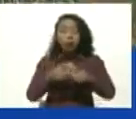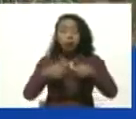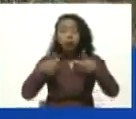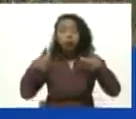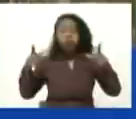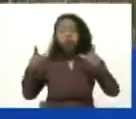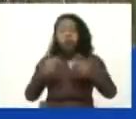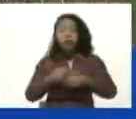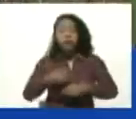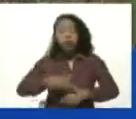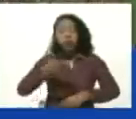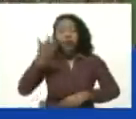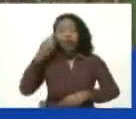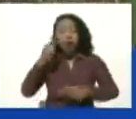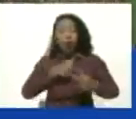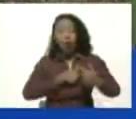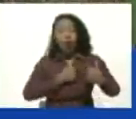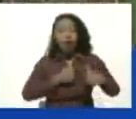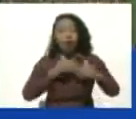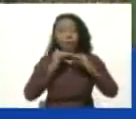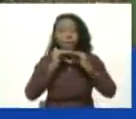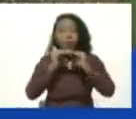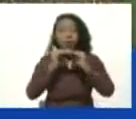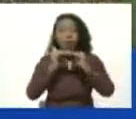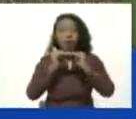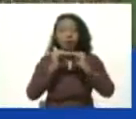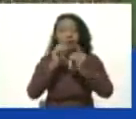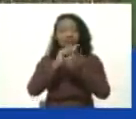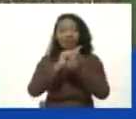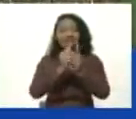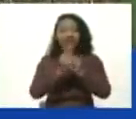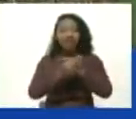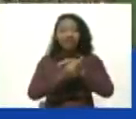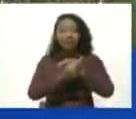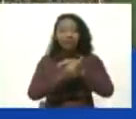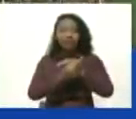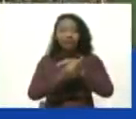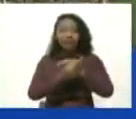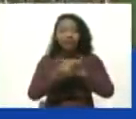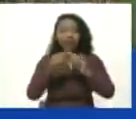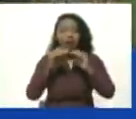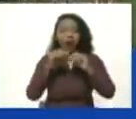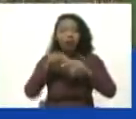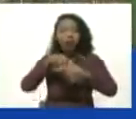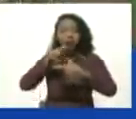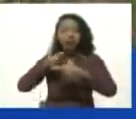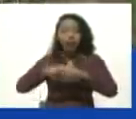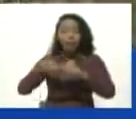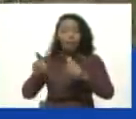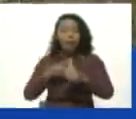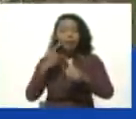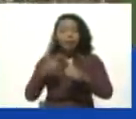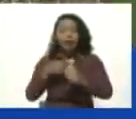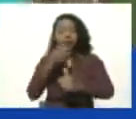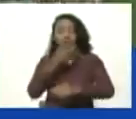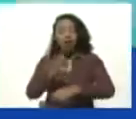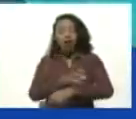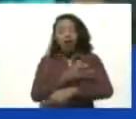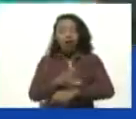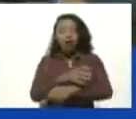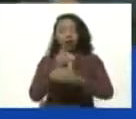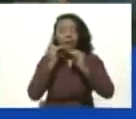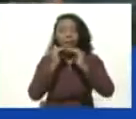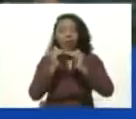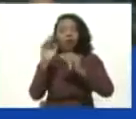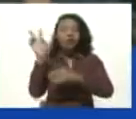verdad. Corazón Llanero se ha convertido en la tribuna principal del canto del llano